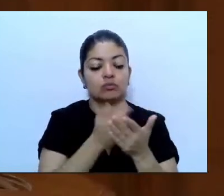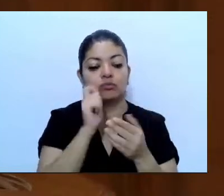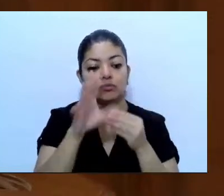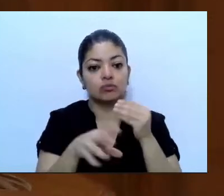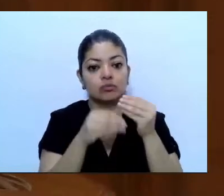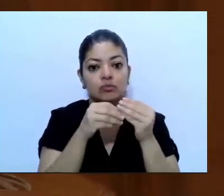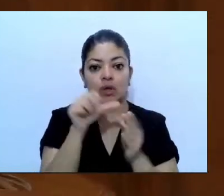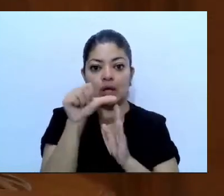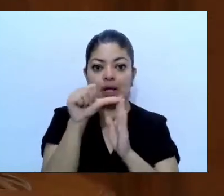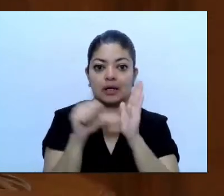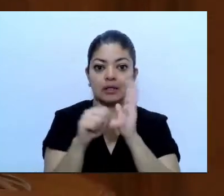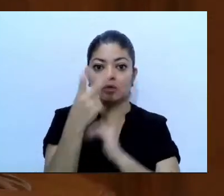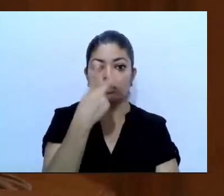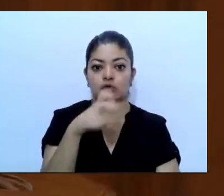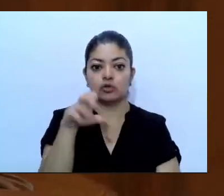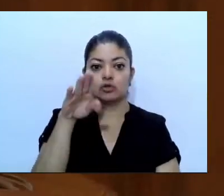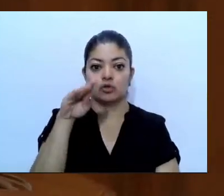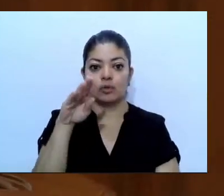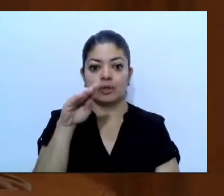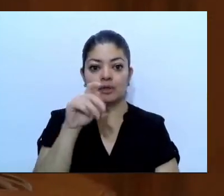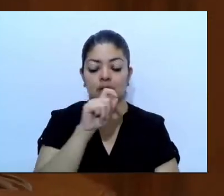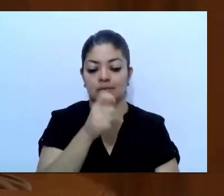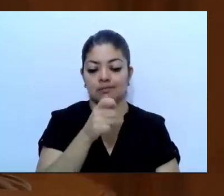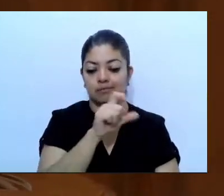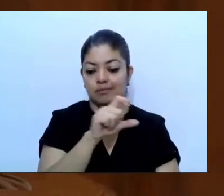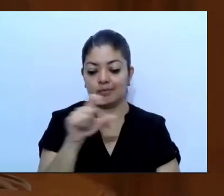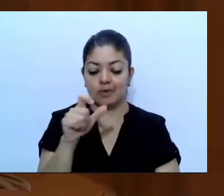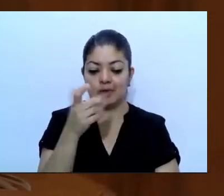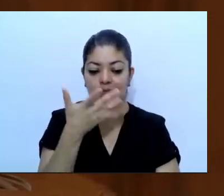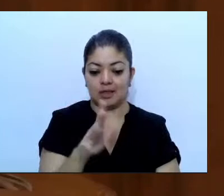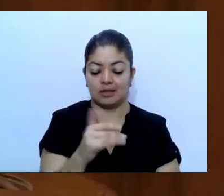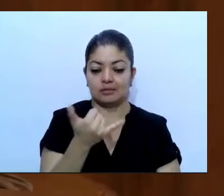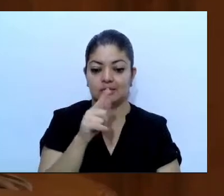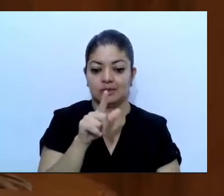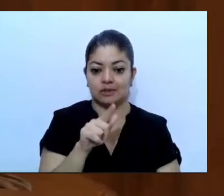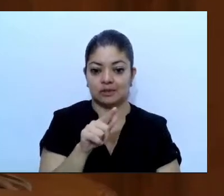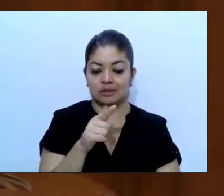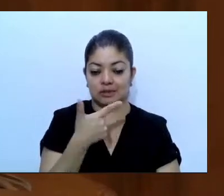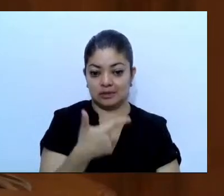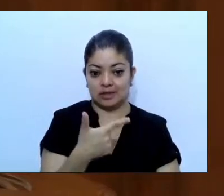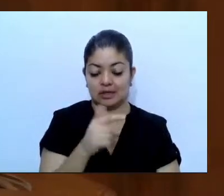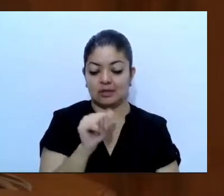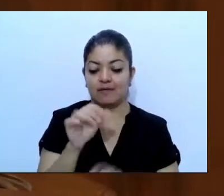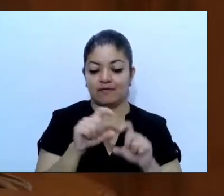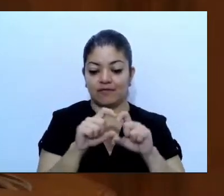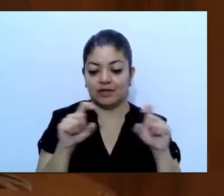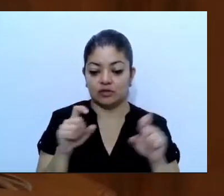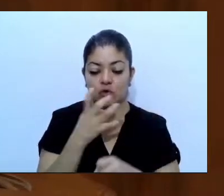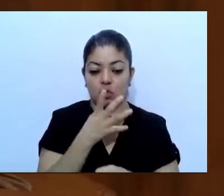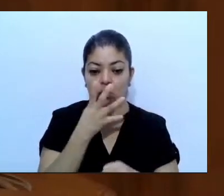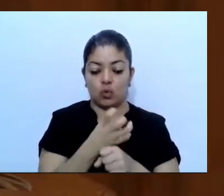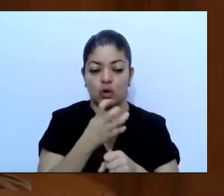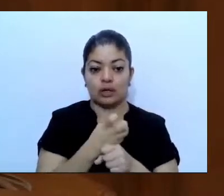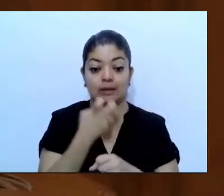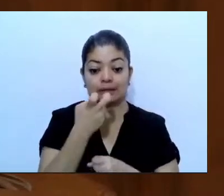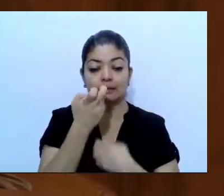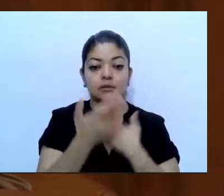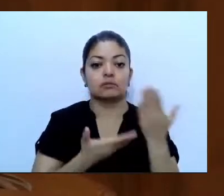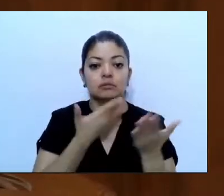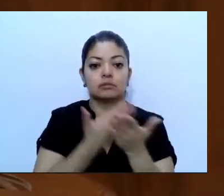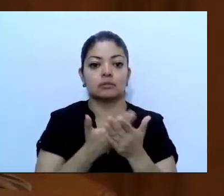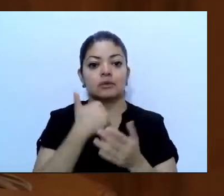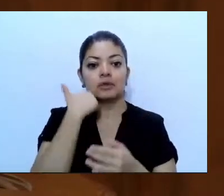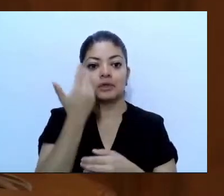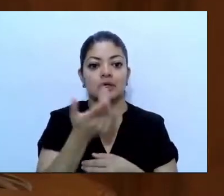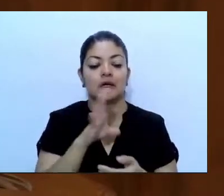artículo 290, fracción décima, séptima y en el 293, fracción cuarta. Con esta propuesta se pretende